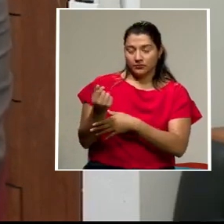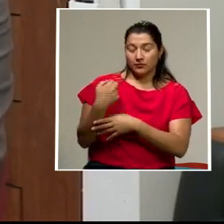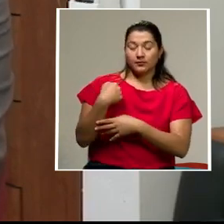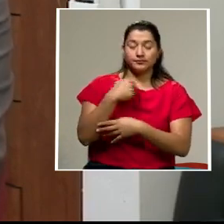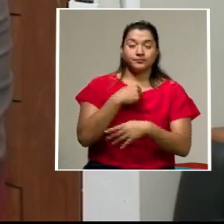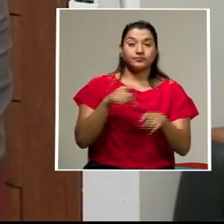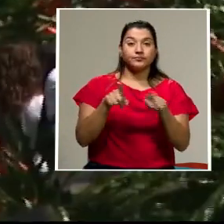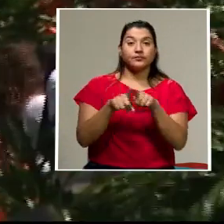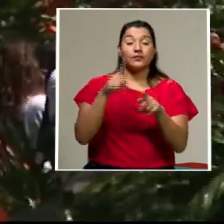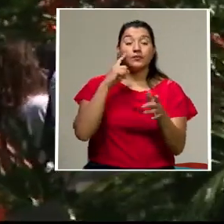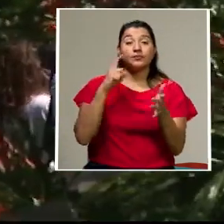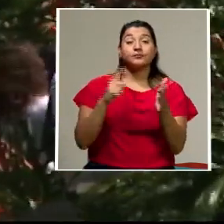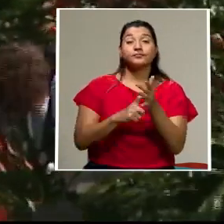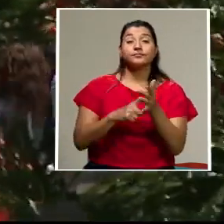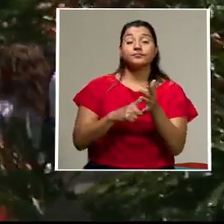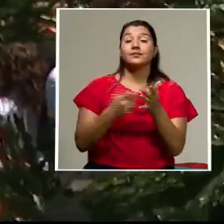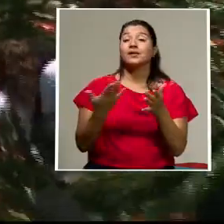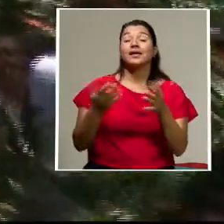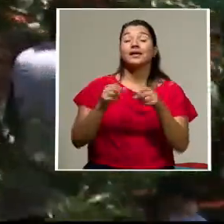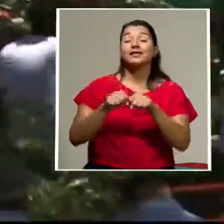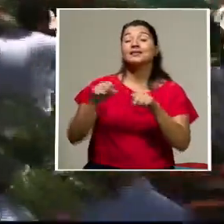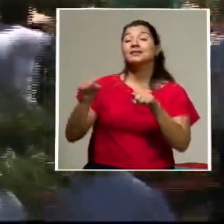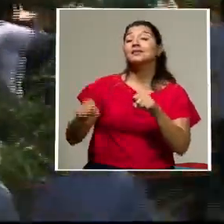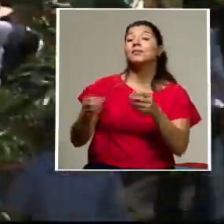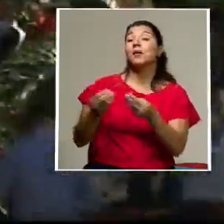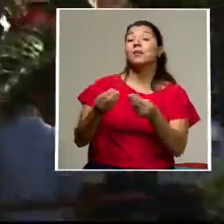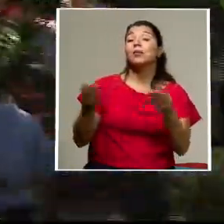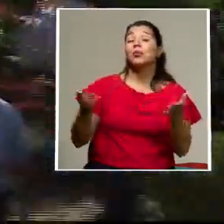también que el sistema público universitario